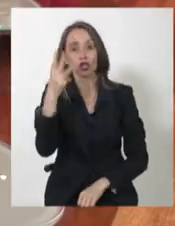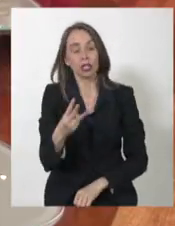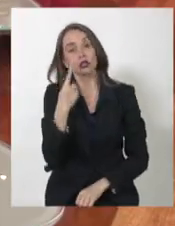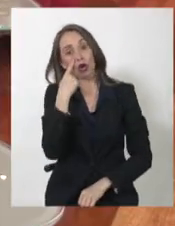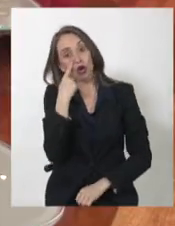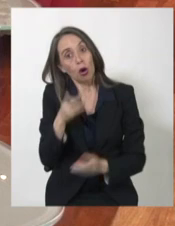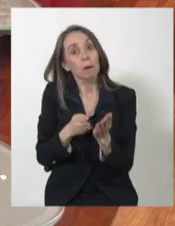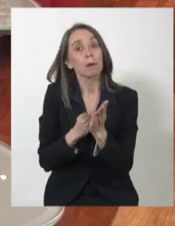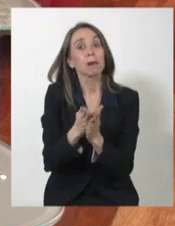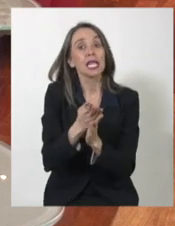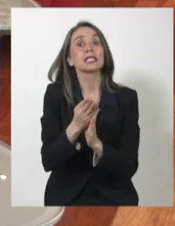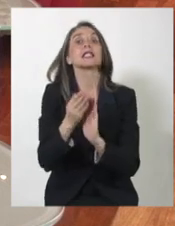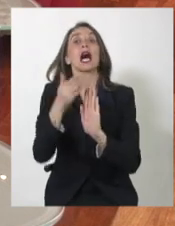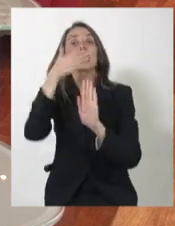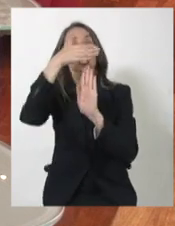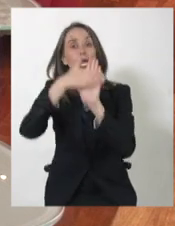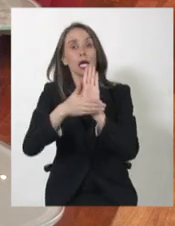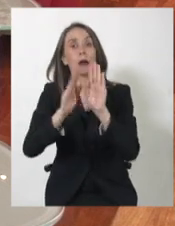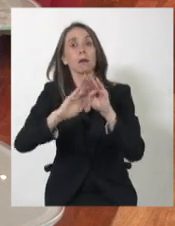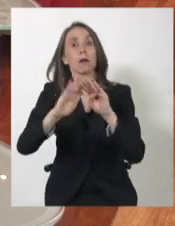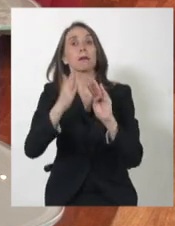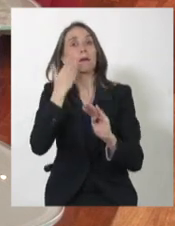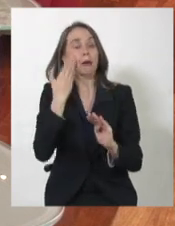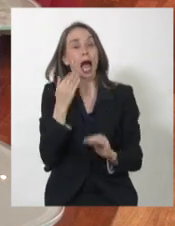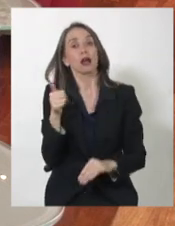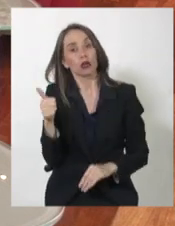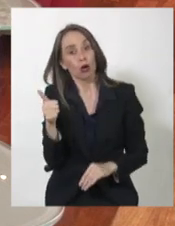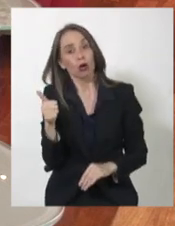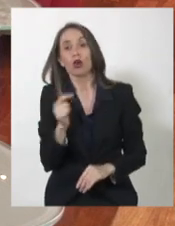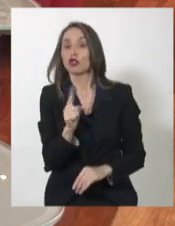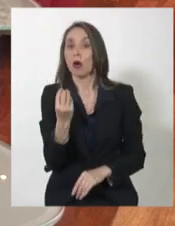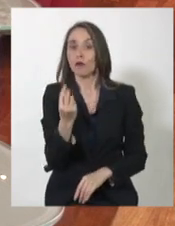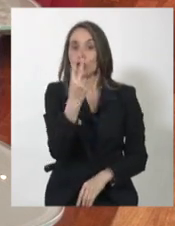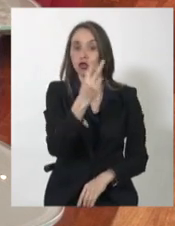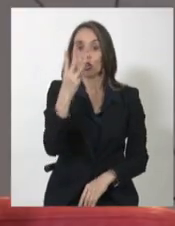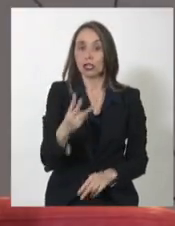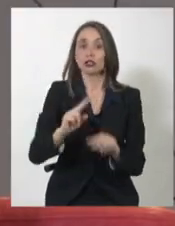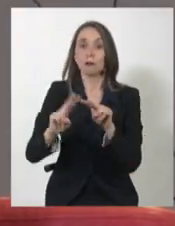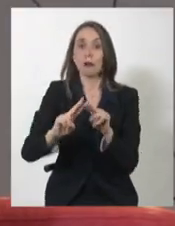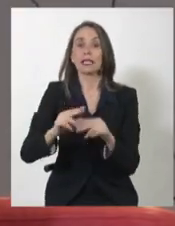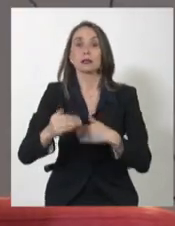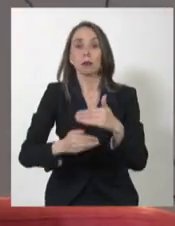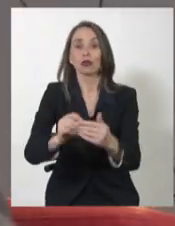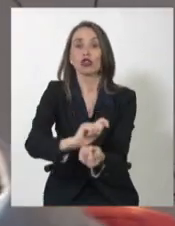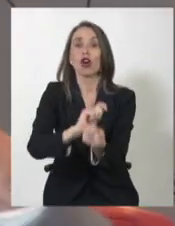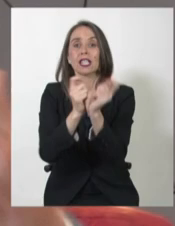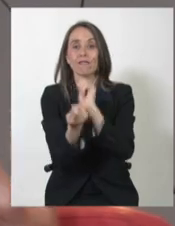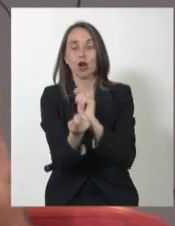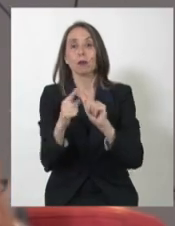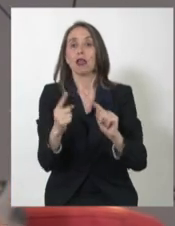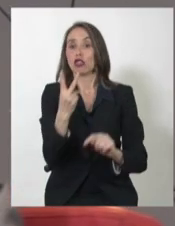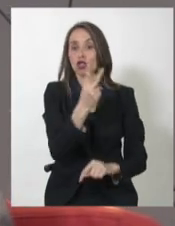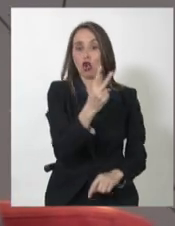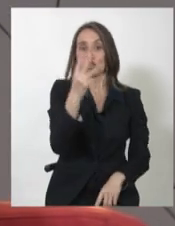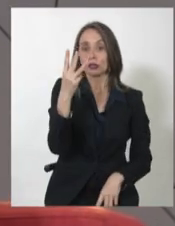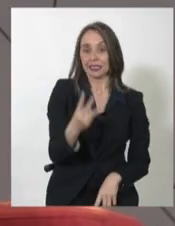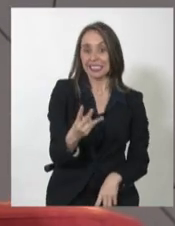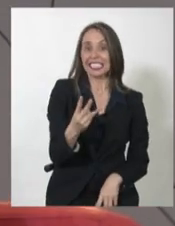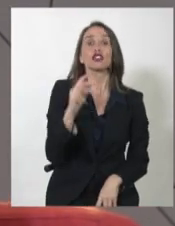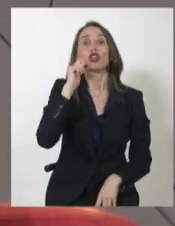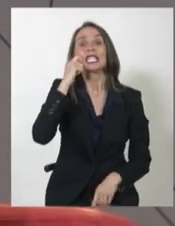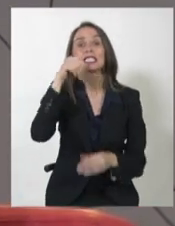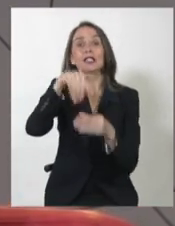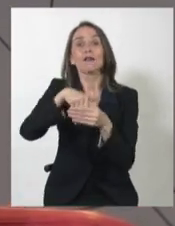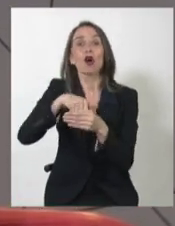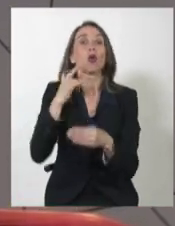cuando se parte de la hoja en blanco. No es razonable para los procesos de reforma. Y aquí tal vez tengo una diferencia, porque los dos tercios lo que significa